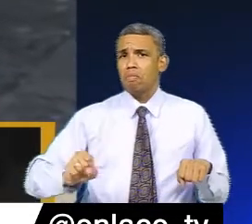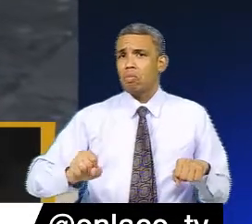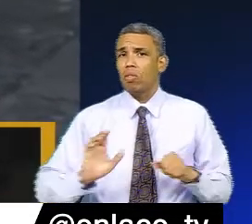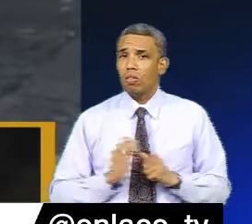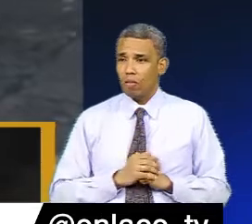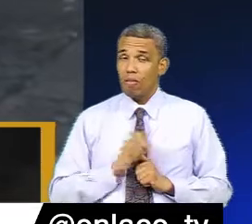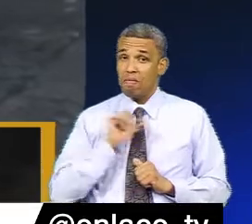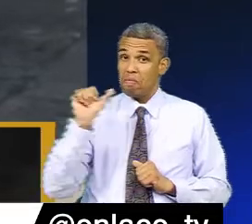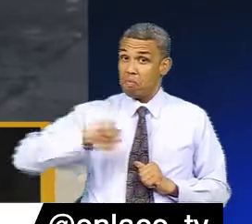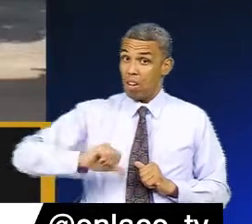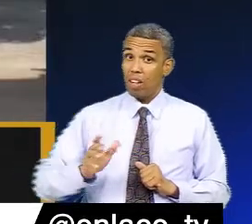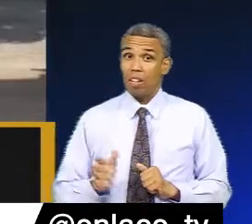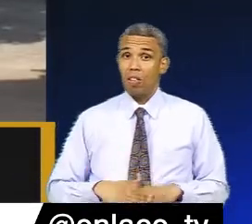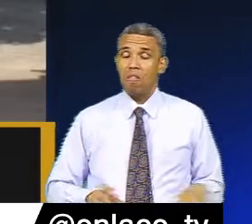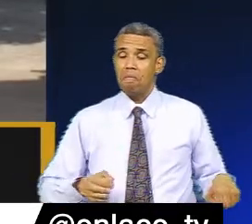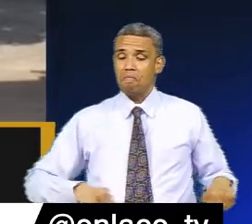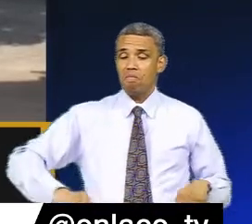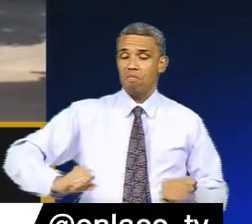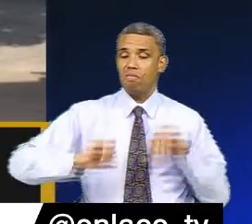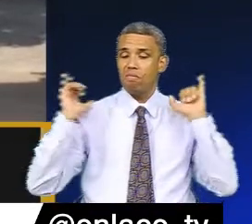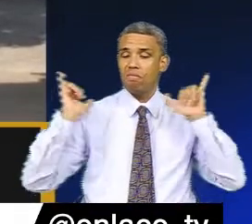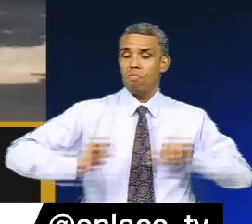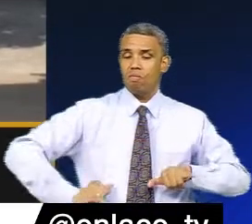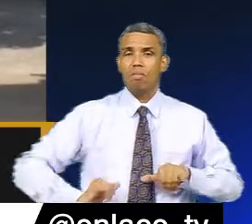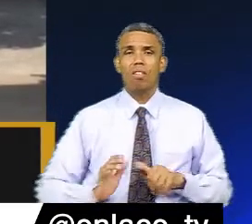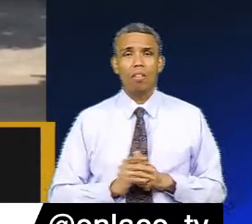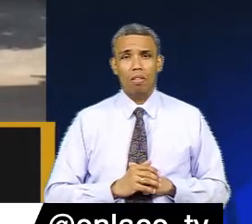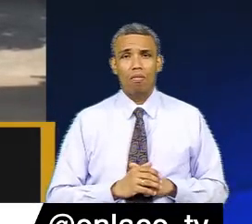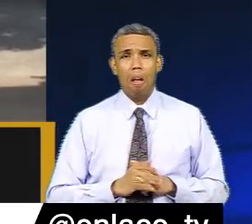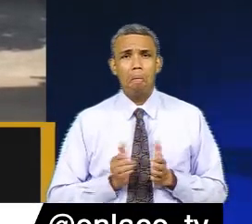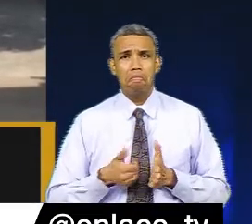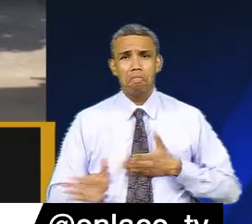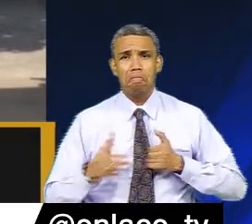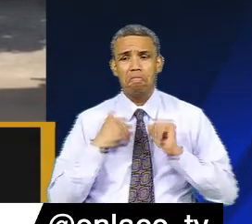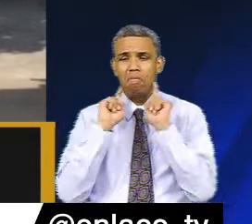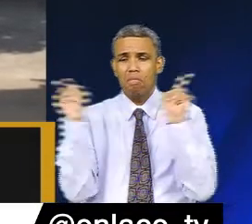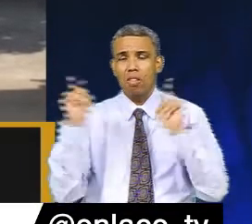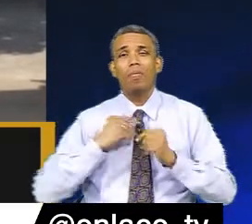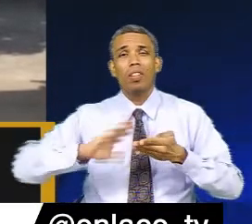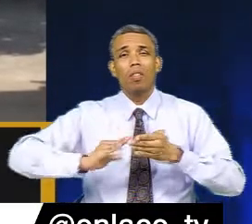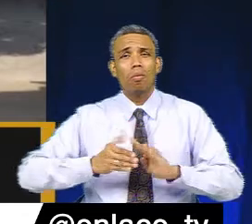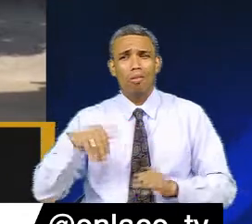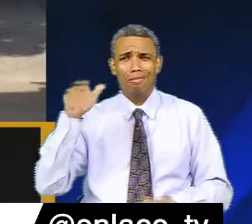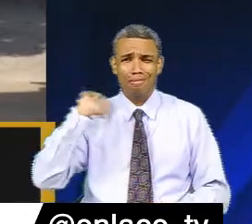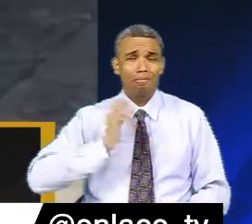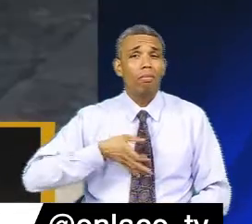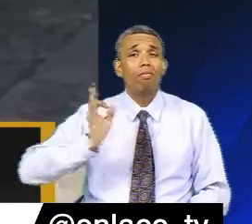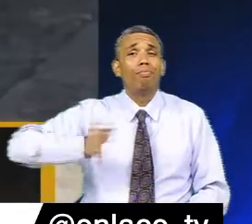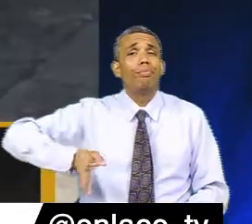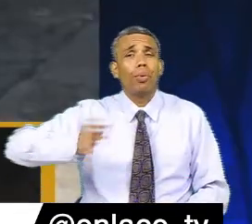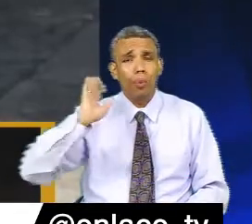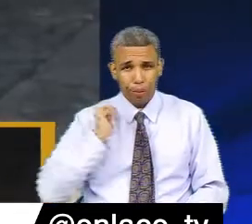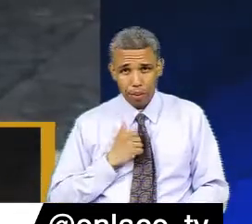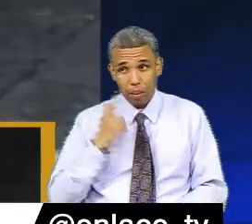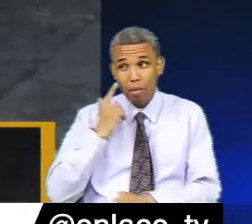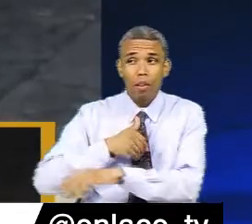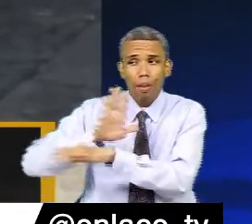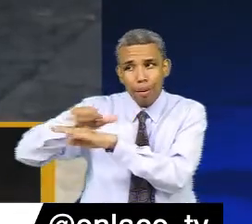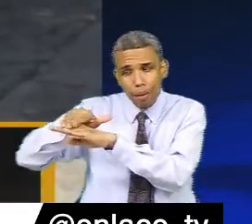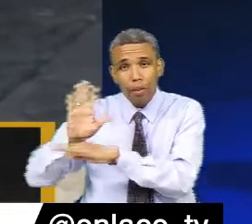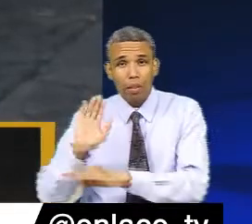particular forma de parquear sus vehículos. Según lo menciona, este comportamiento es habitual, por lo que vio necesario realizar la denuncia, puesto que así